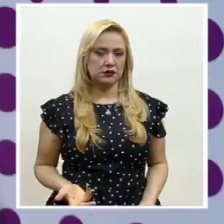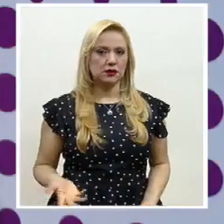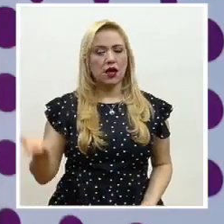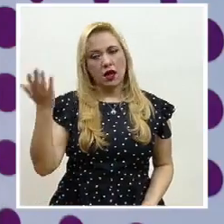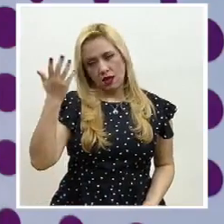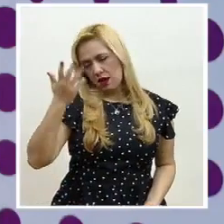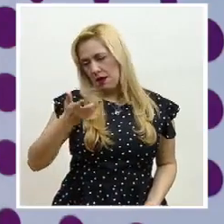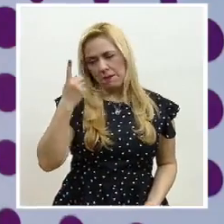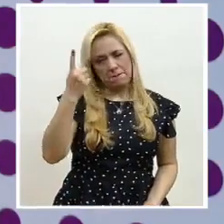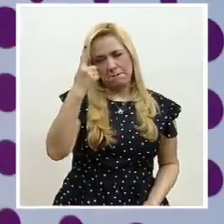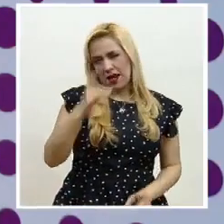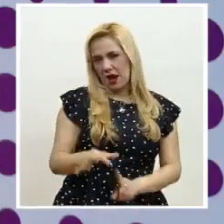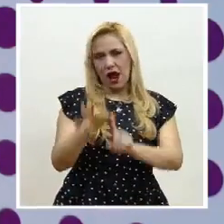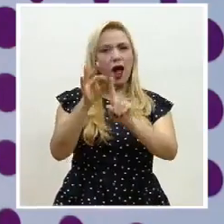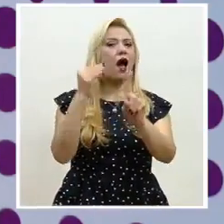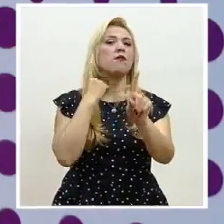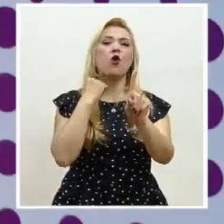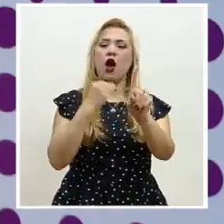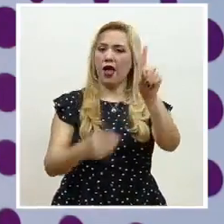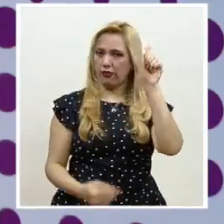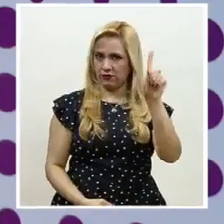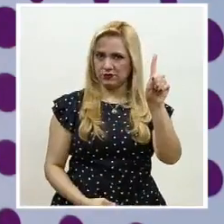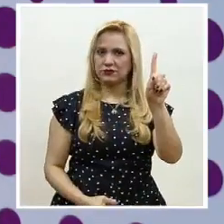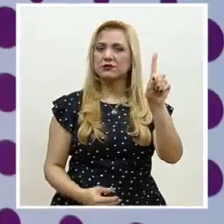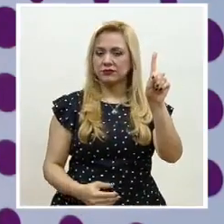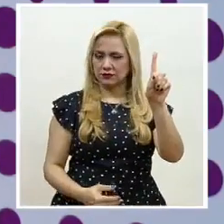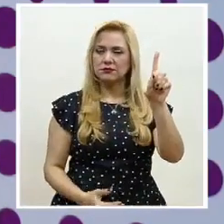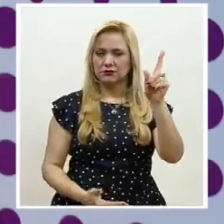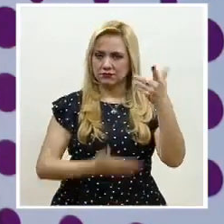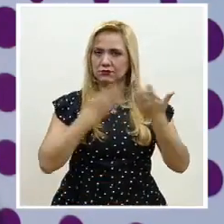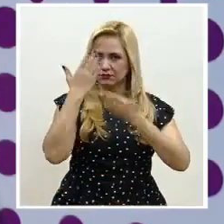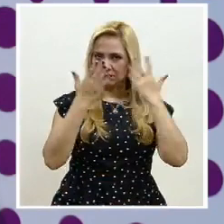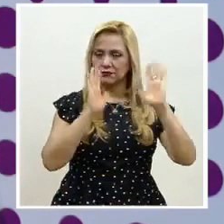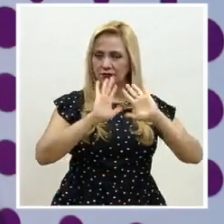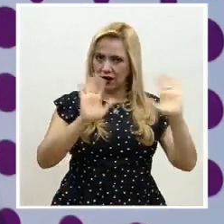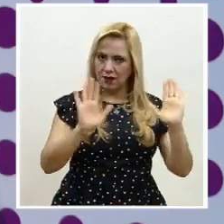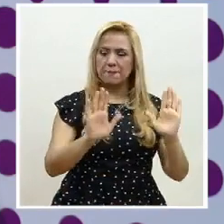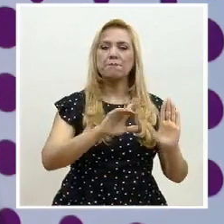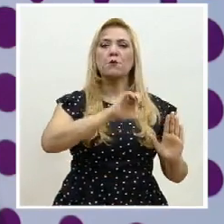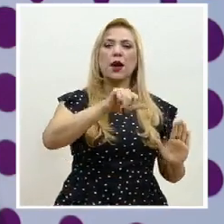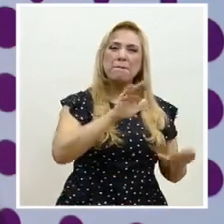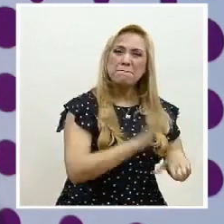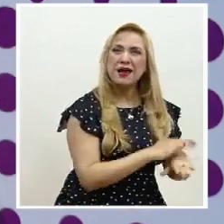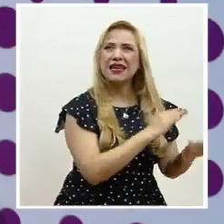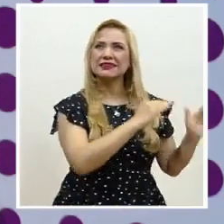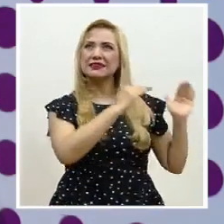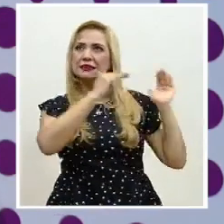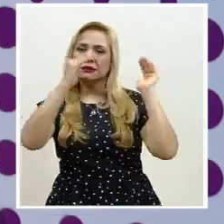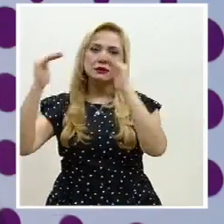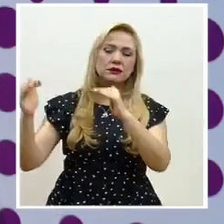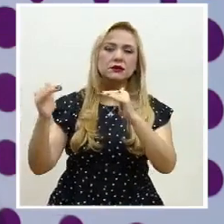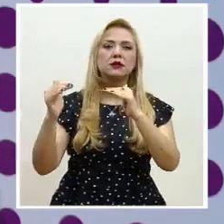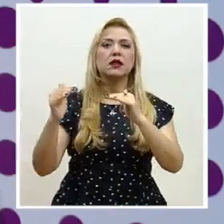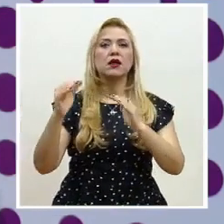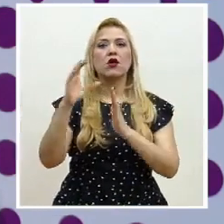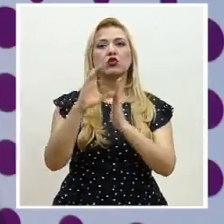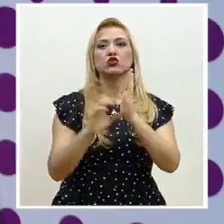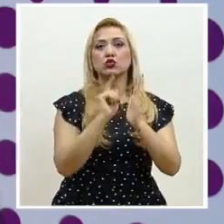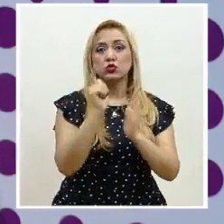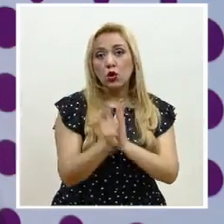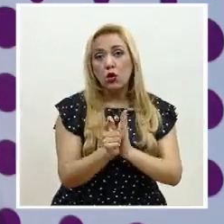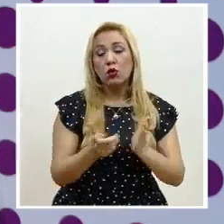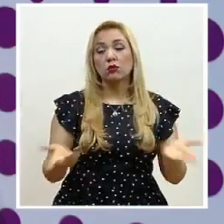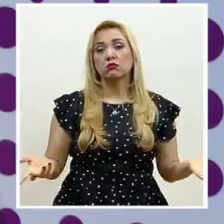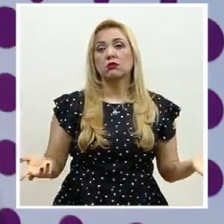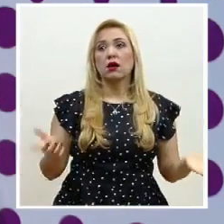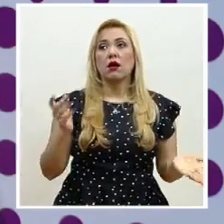es abogado o abogada, necesariamente tenga que hacer a lo mejor un programa de posgrado en materia constitucional o en derecho. Igualmente podría